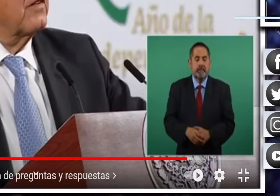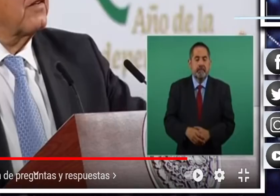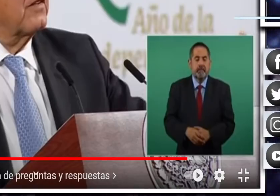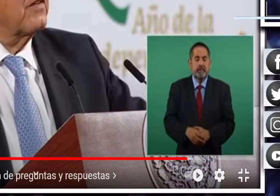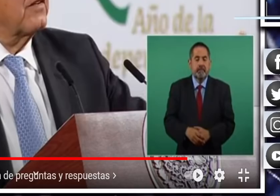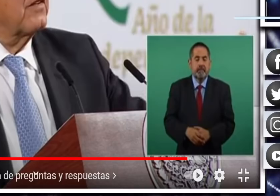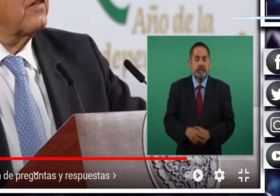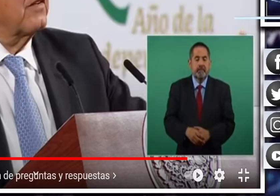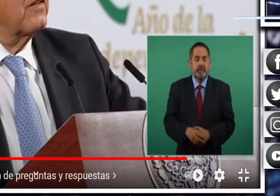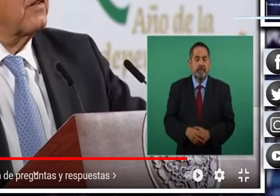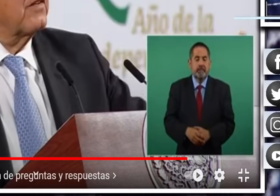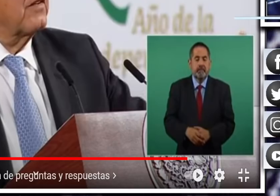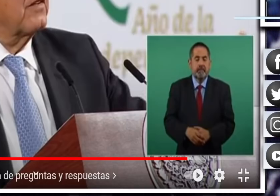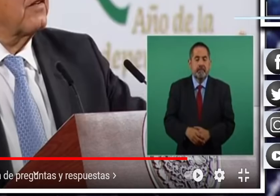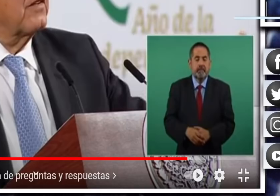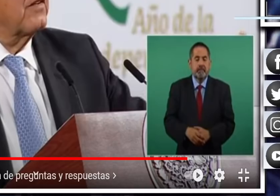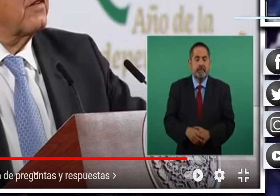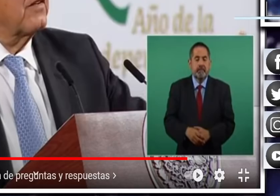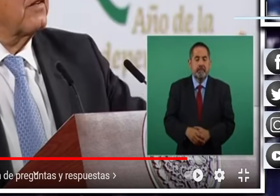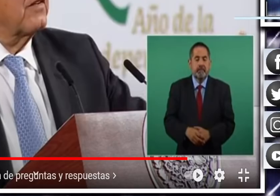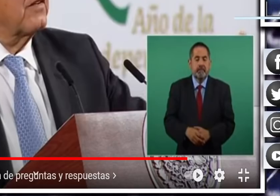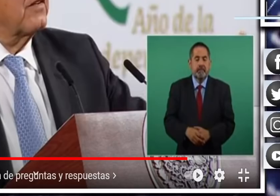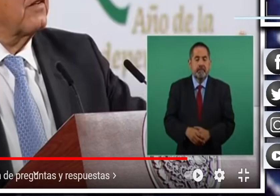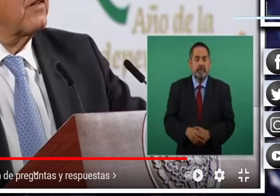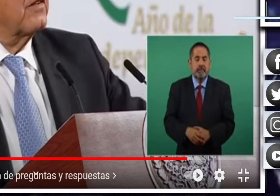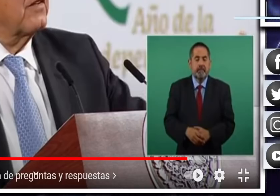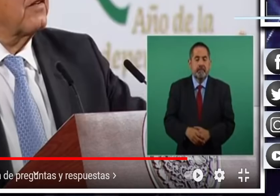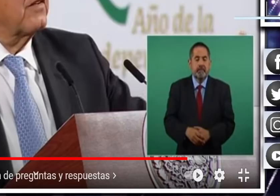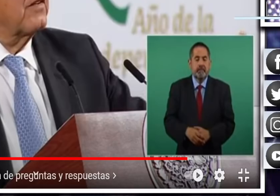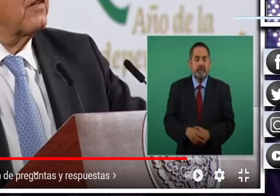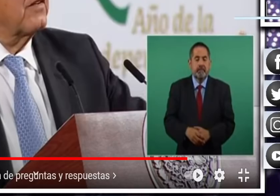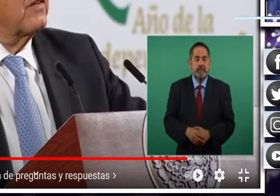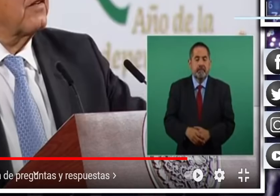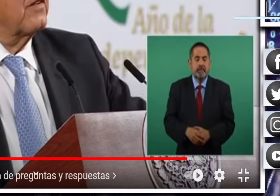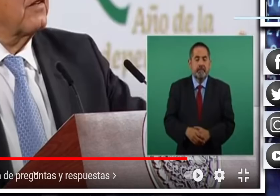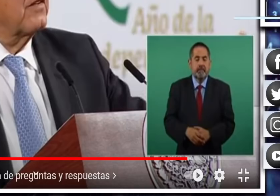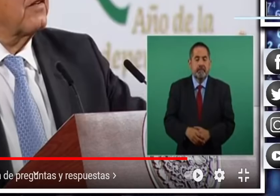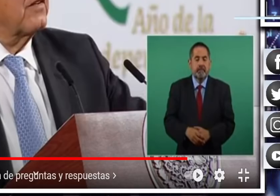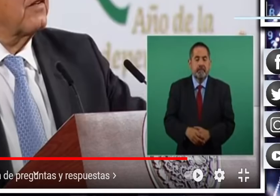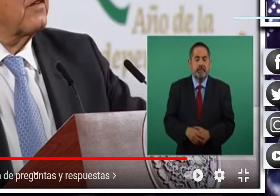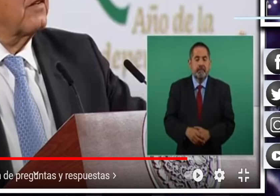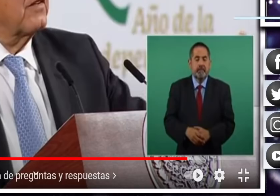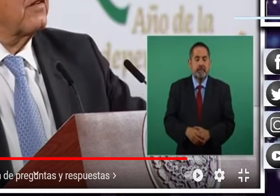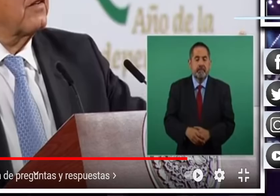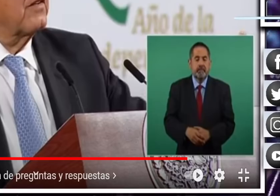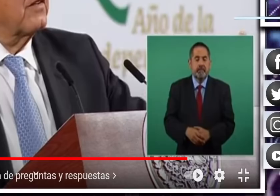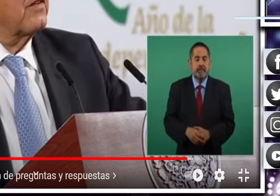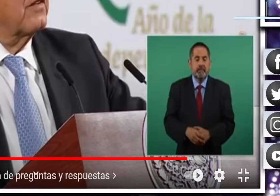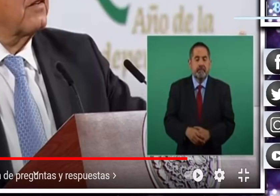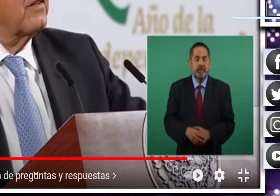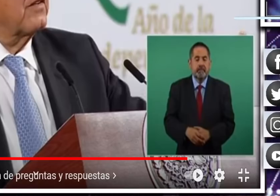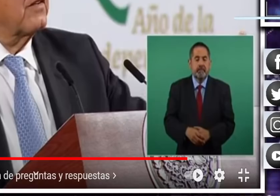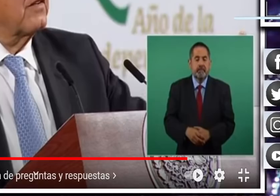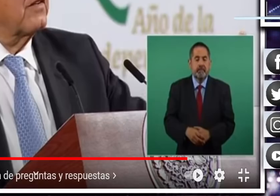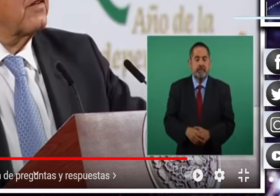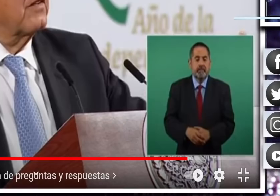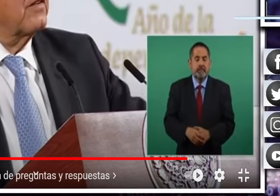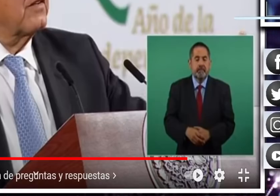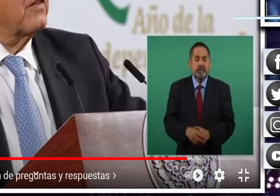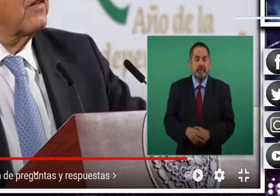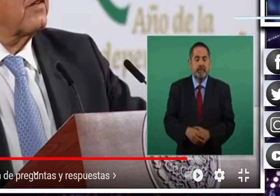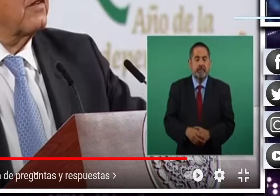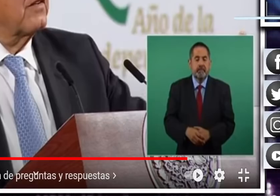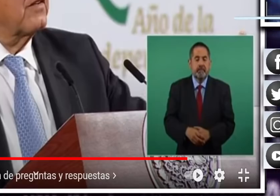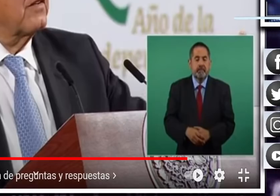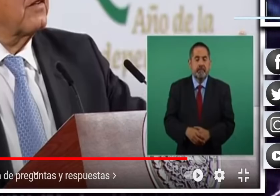pues no sé qué novela se pone a ver, esto es lo que responde el presidente a este señor, que pues claramente tuvo la intención